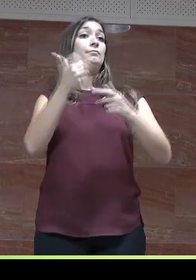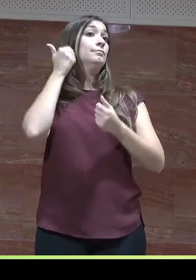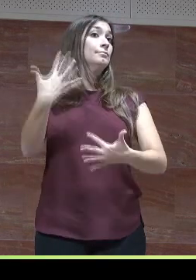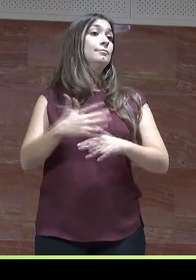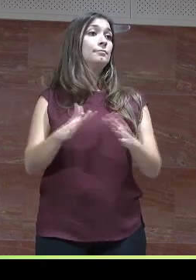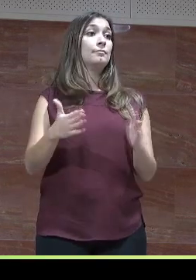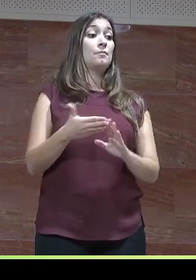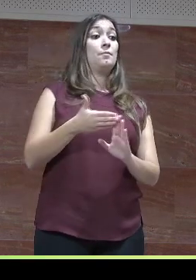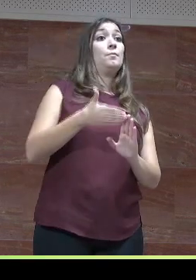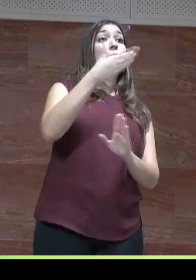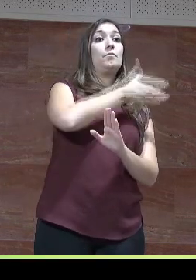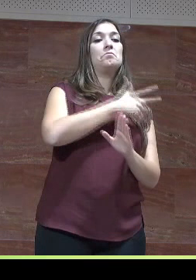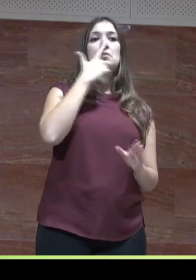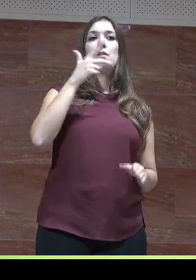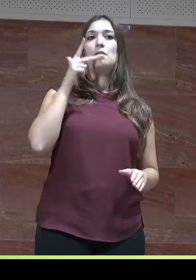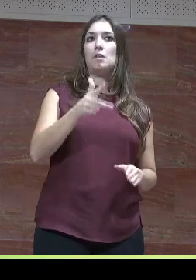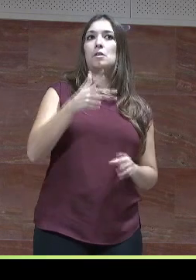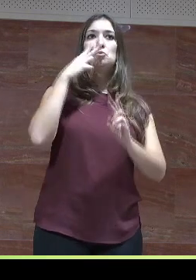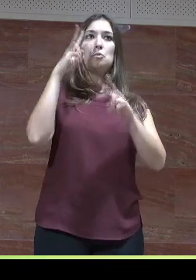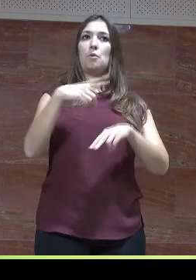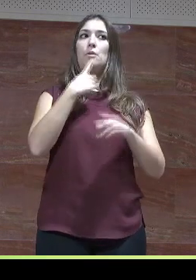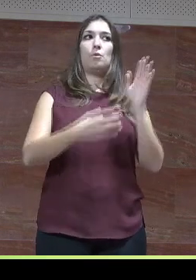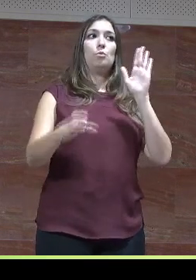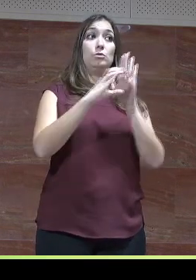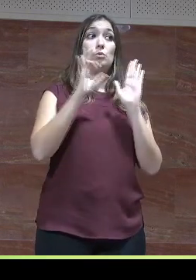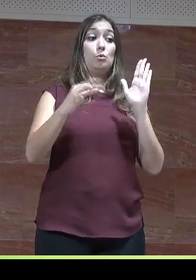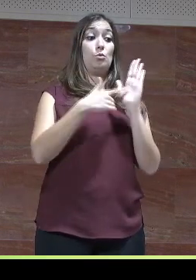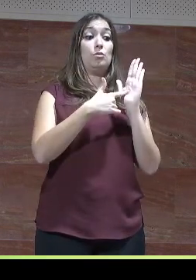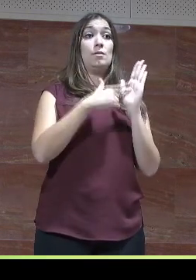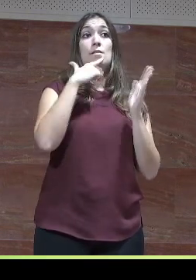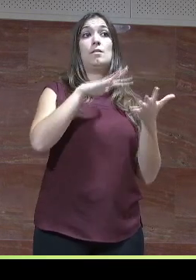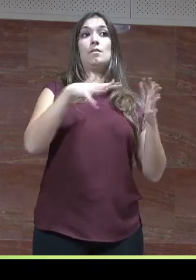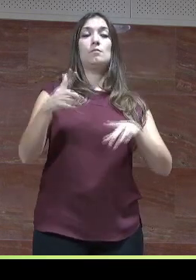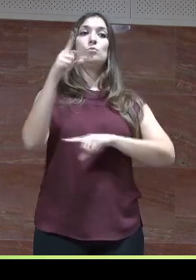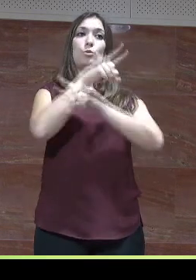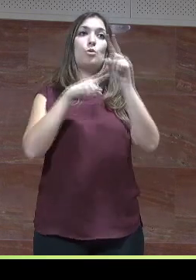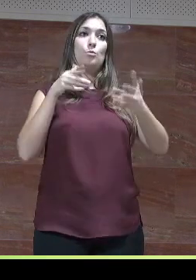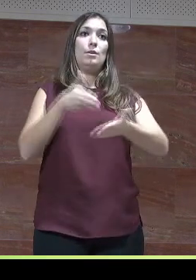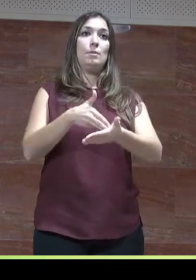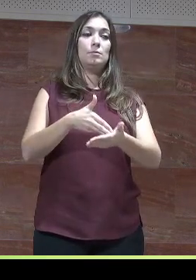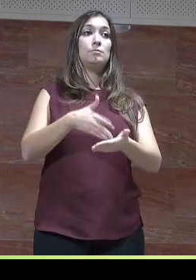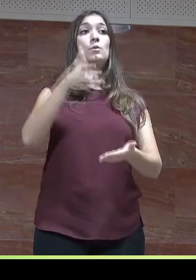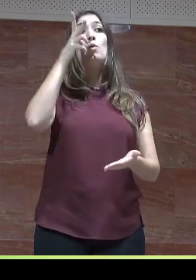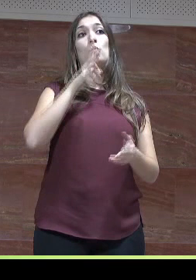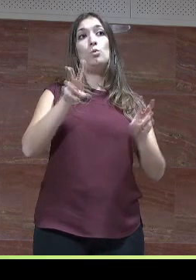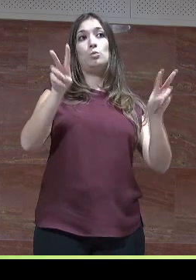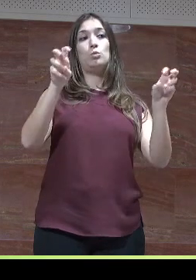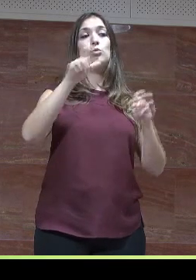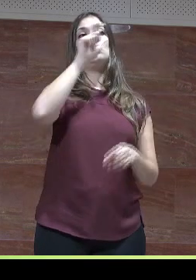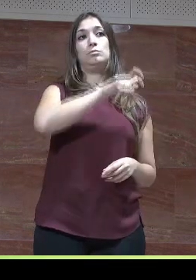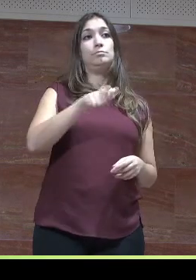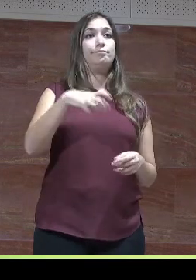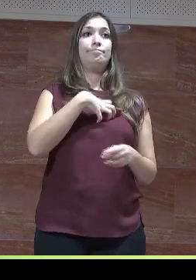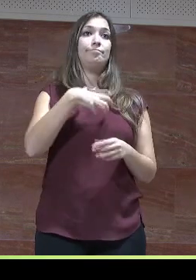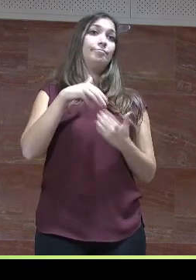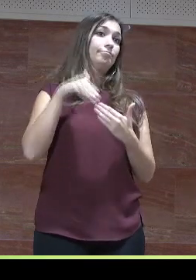lo que en un principio era un derecho reconocido en la Constitución se convierta más en un problema y en un lujo al que muchas personas no van